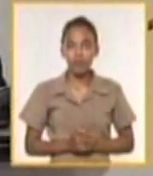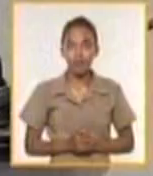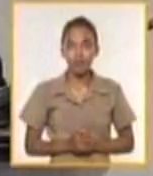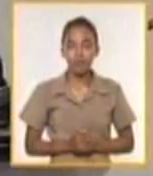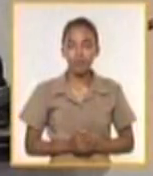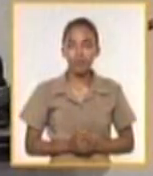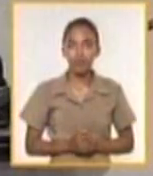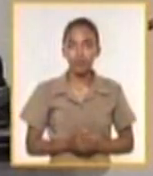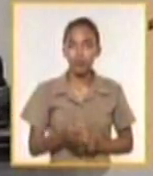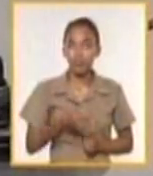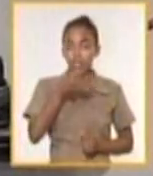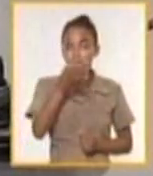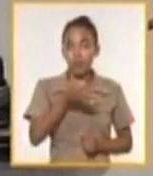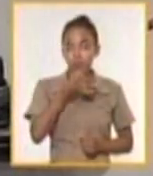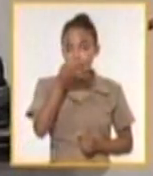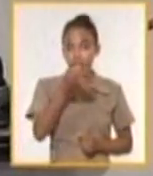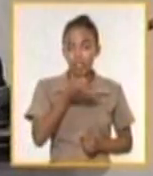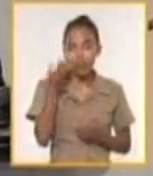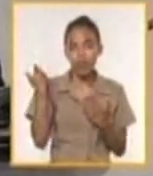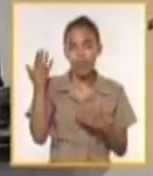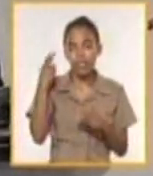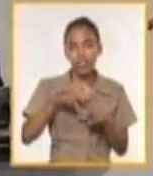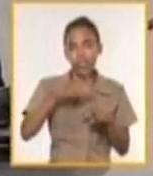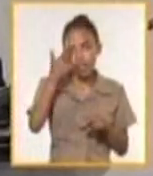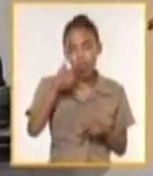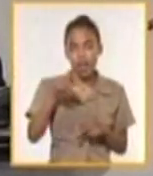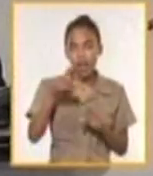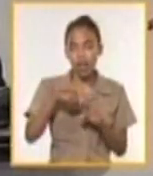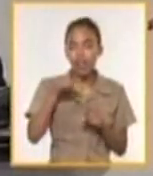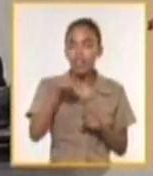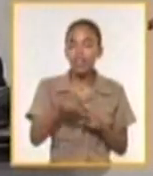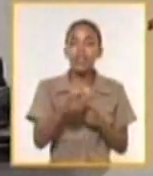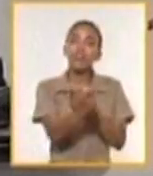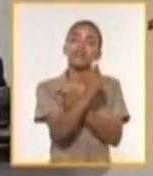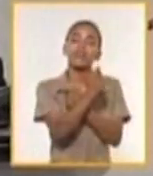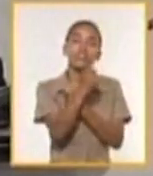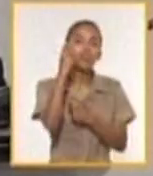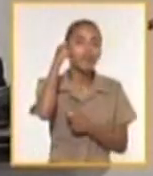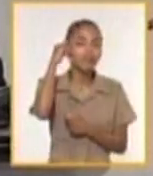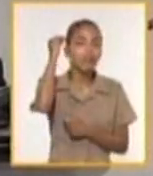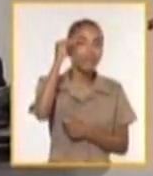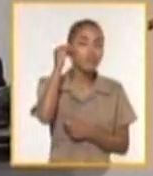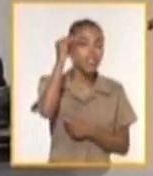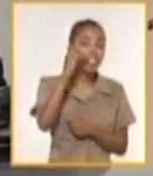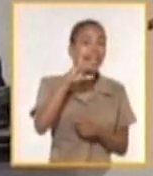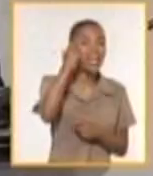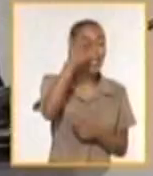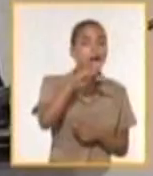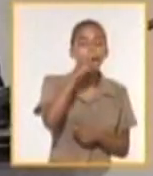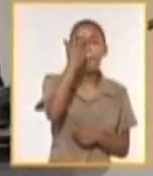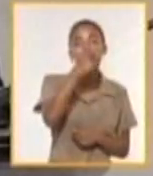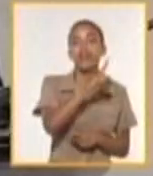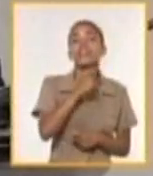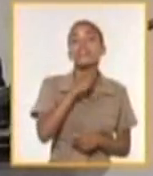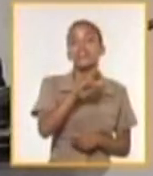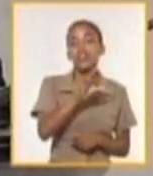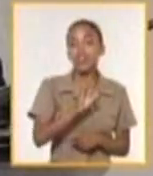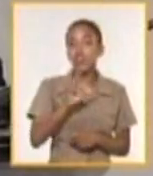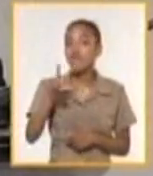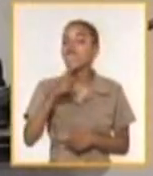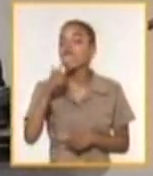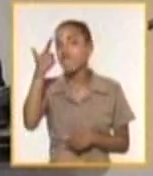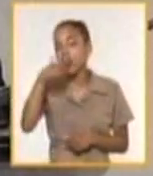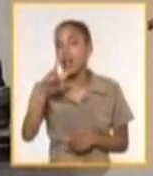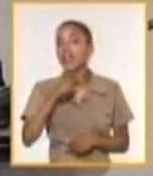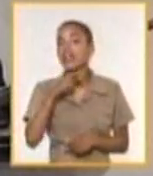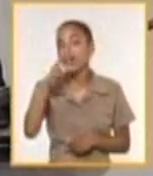Decía Armando Jar, Caballero nos enseñó a pensar, Varela nos enseñó el camino, Luz nos enseñó a